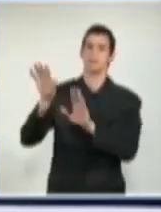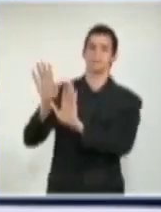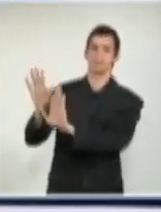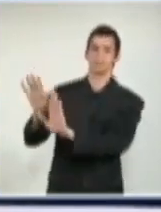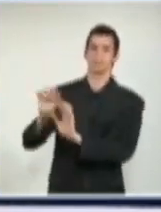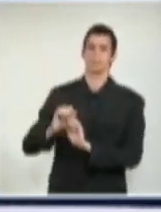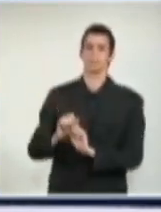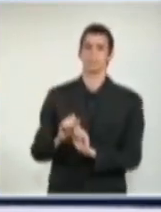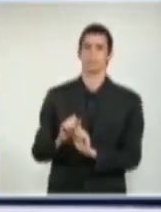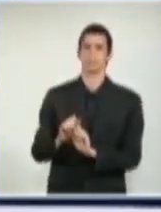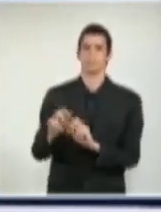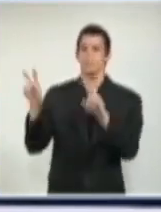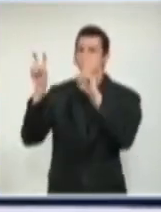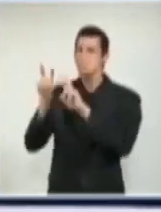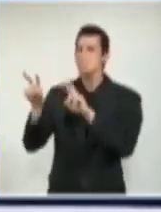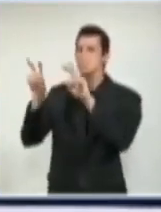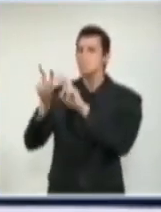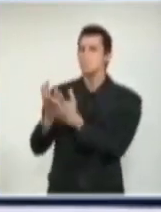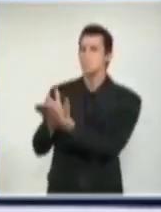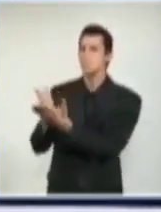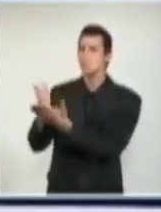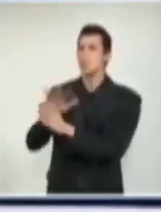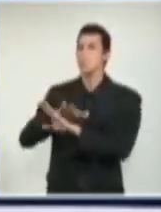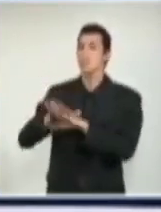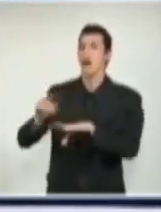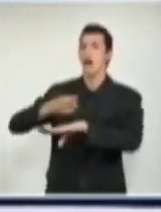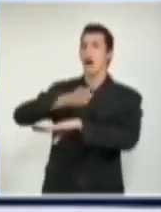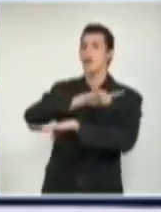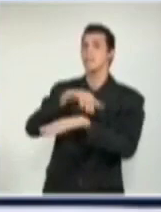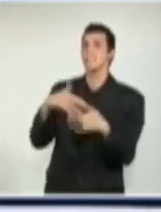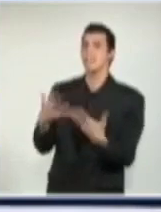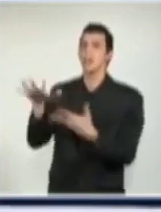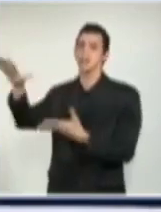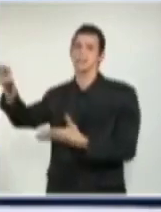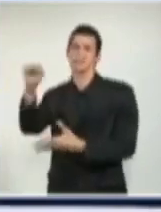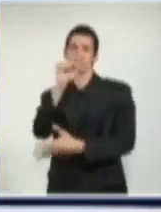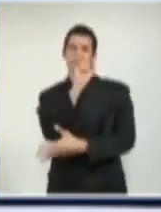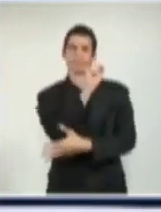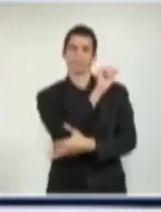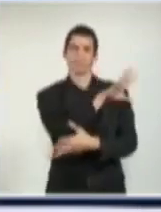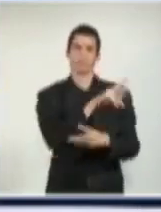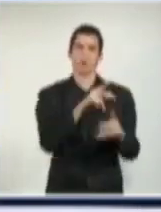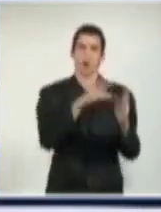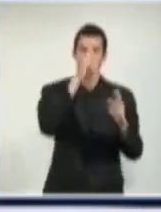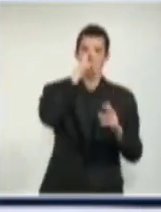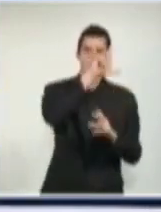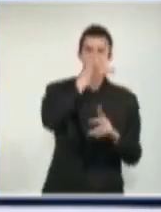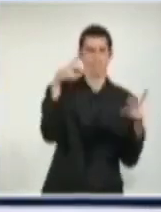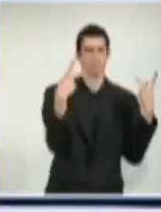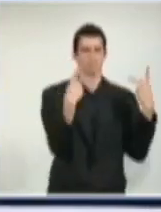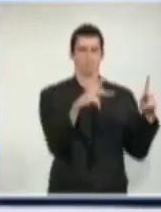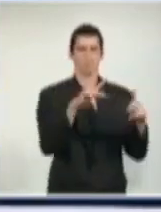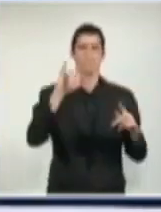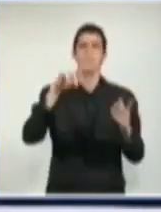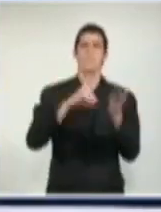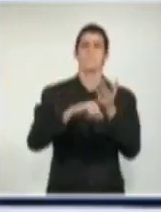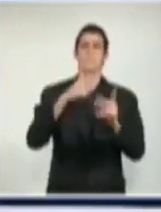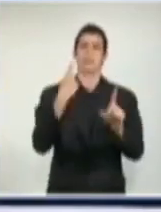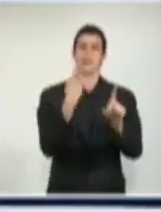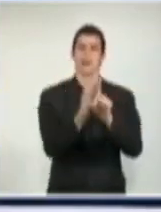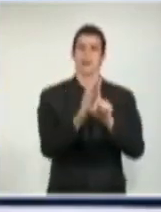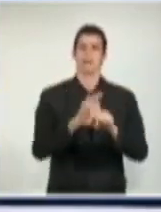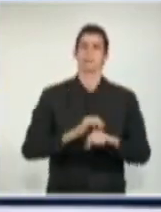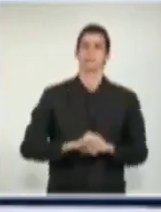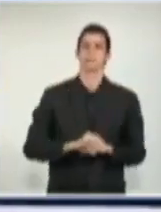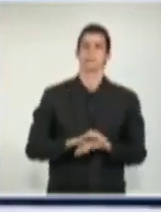e ingresados en el día de ayer en el ipk en las pruebas realizadas resultó positivo al nuevo